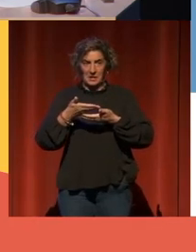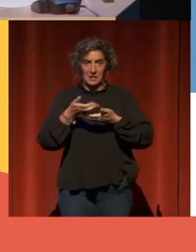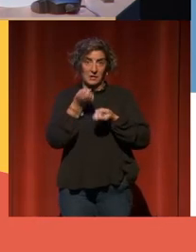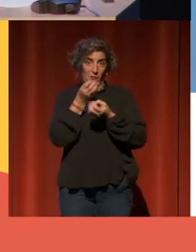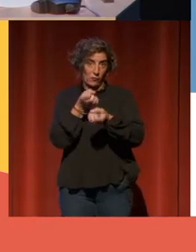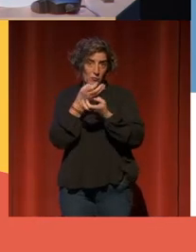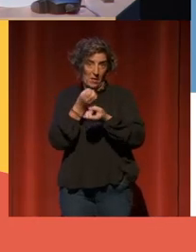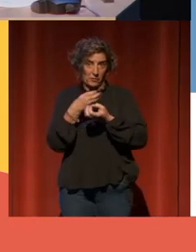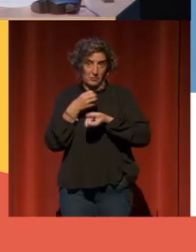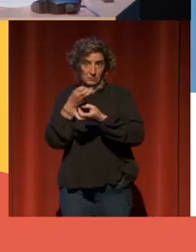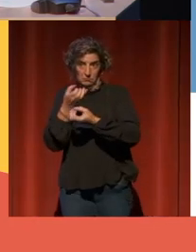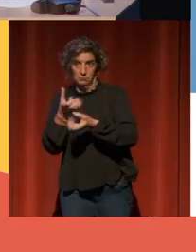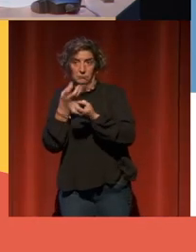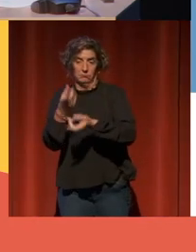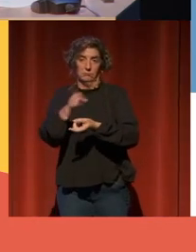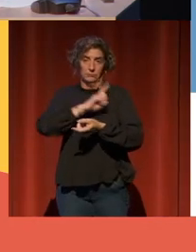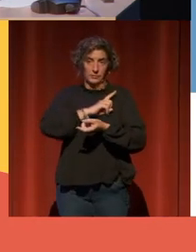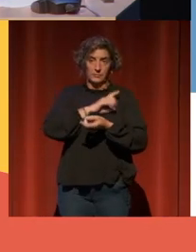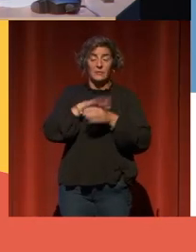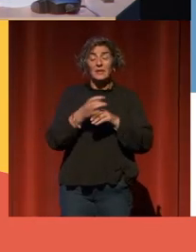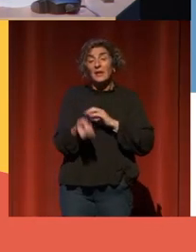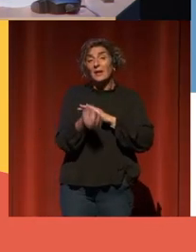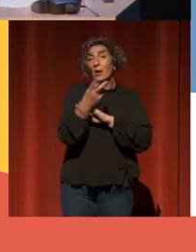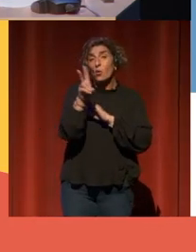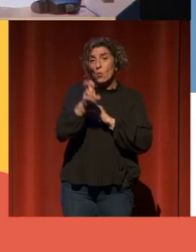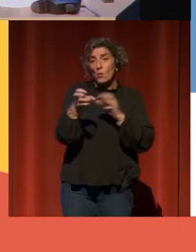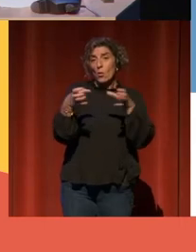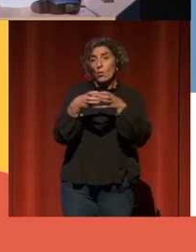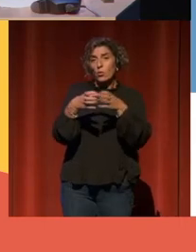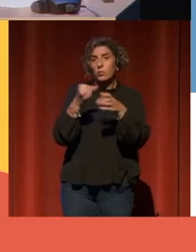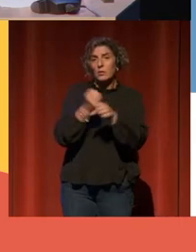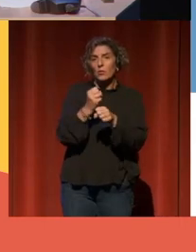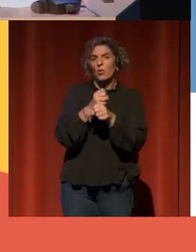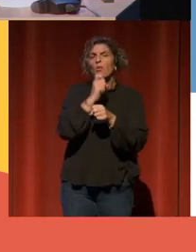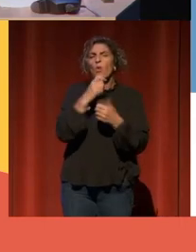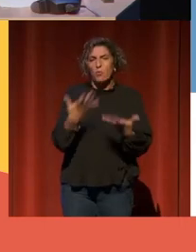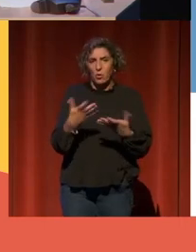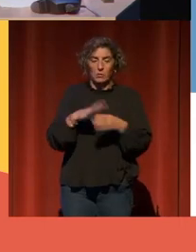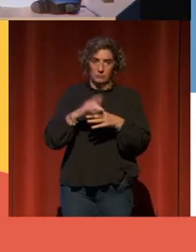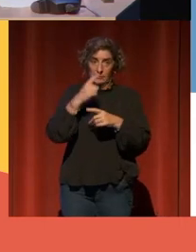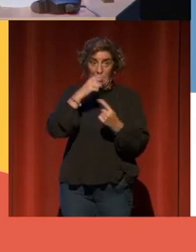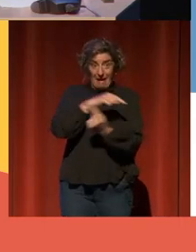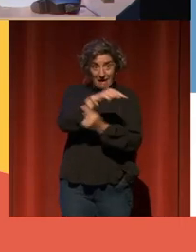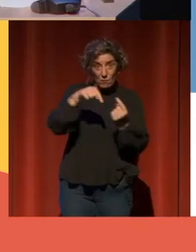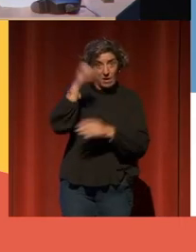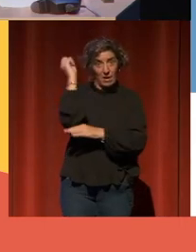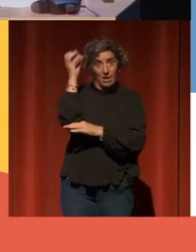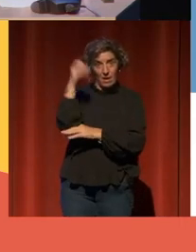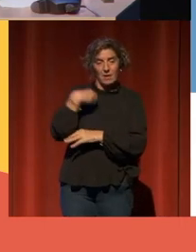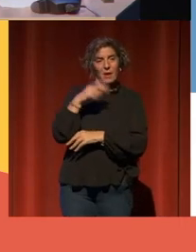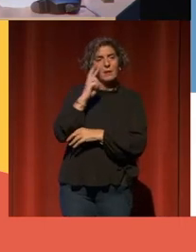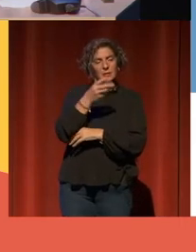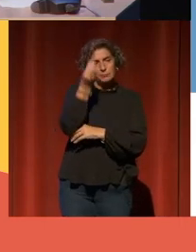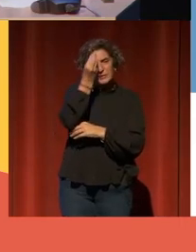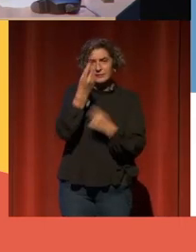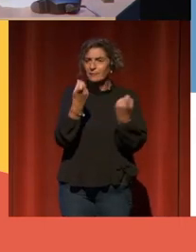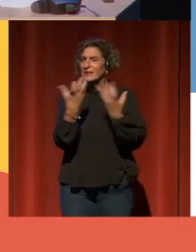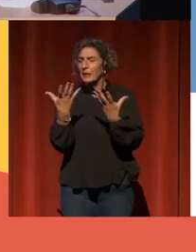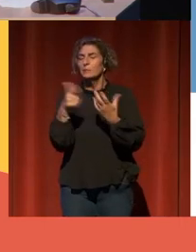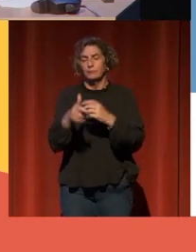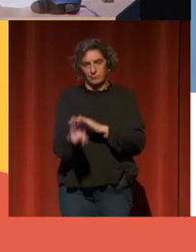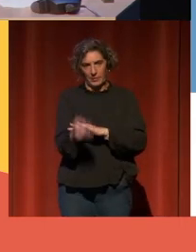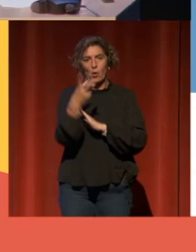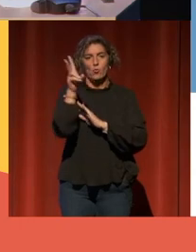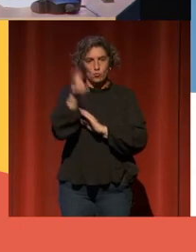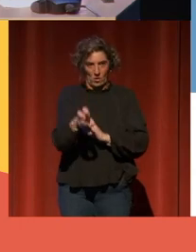información la creación de un nuevo grupo de trabajo Se decide por la asamblea anual se forman